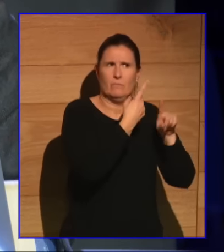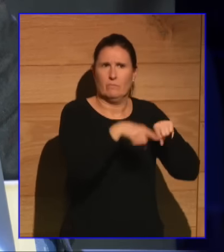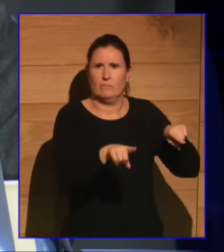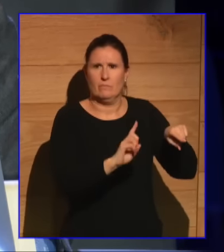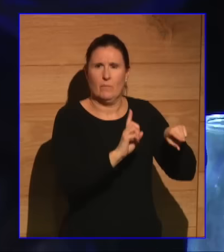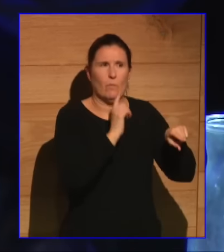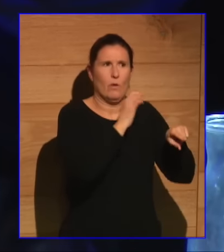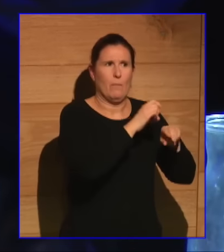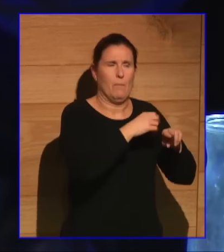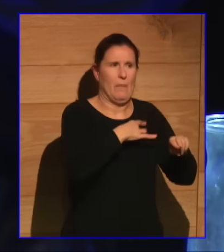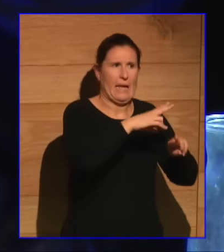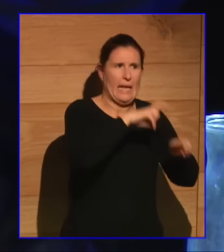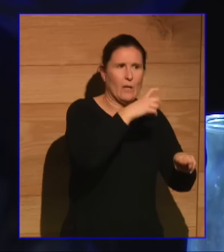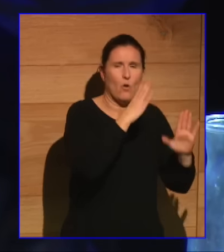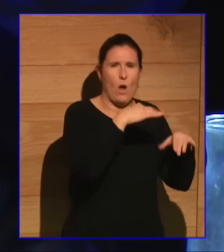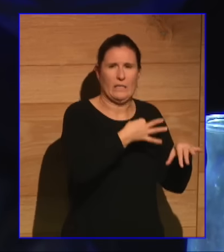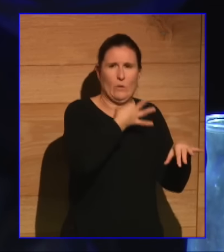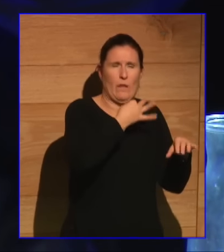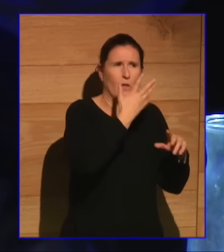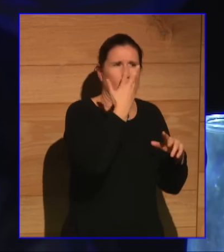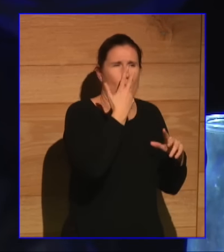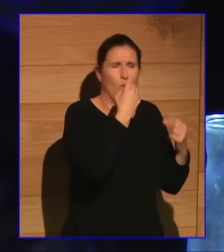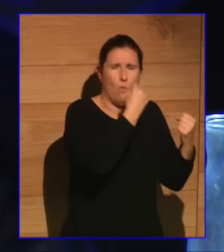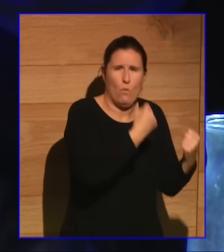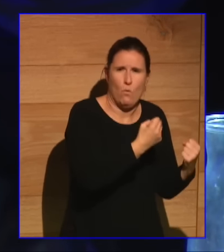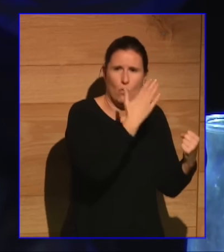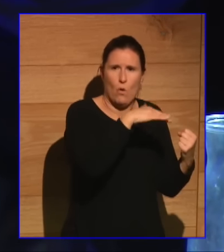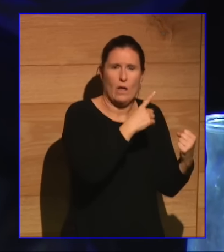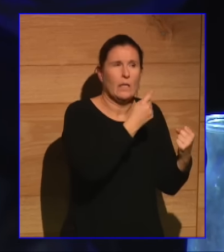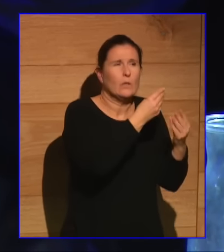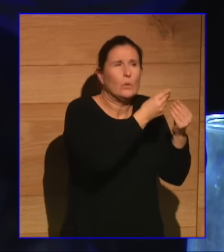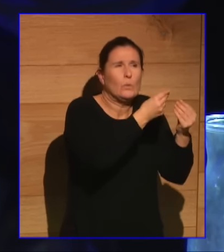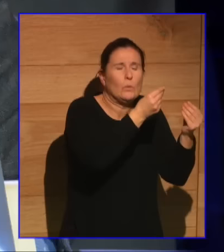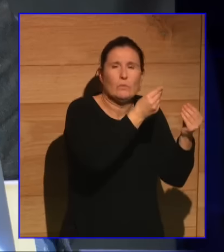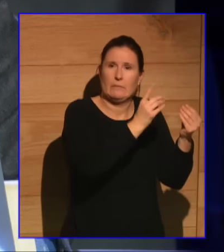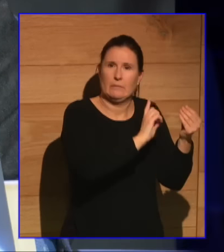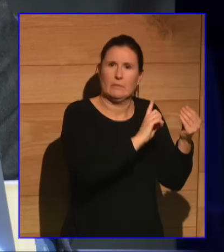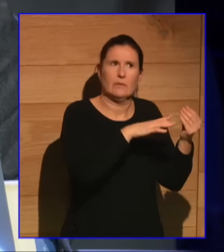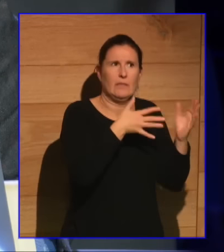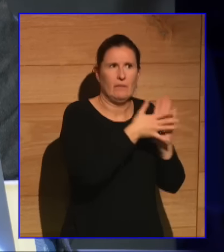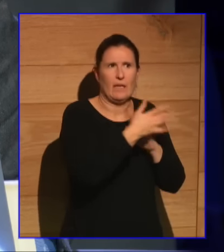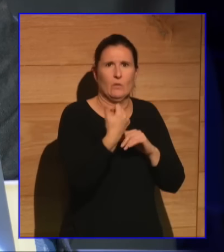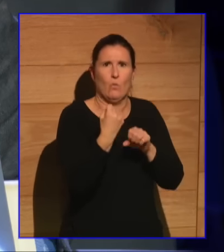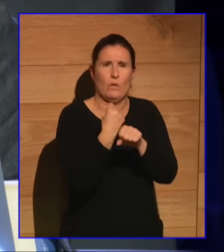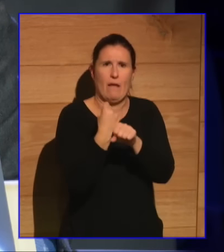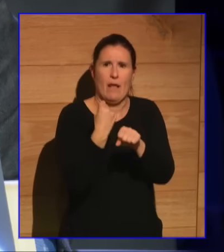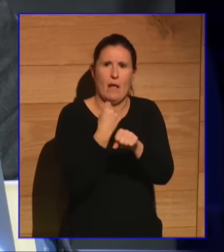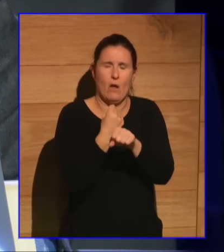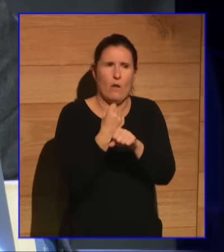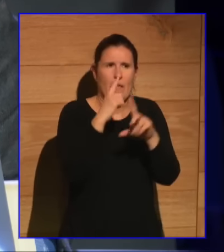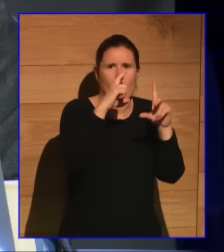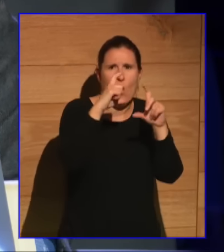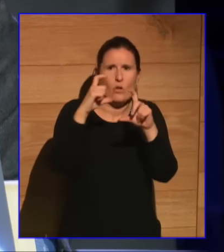está de saturación, con las altas luces un poco difuminadas, en fin. Es un trabajo